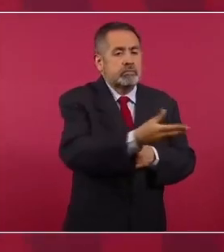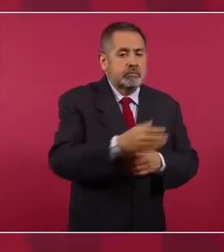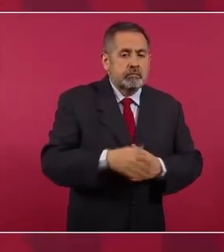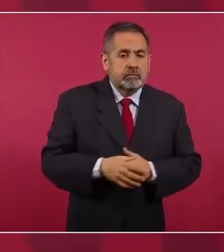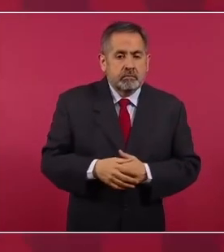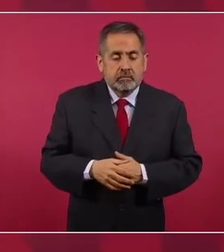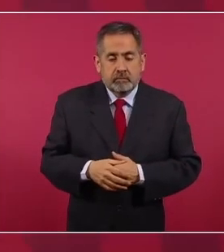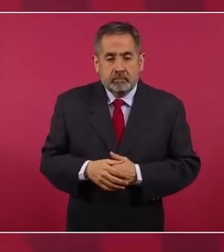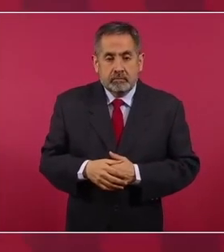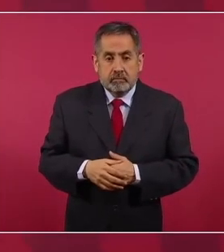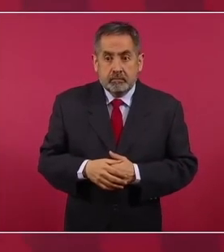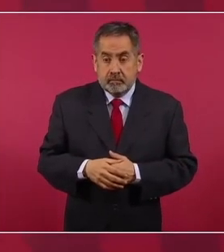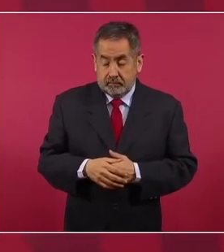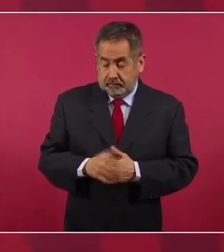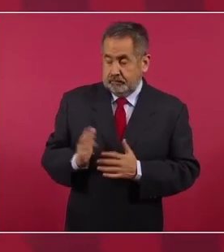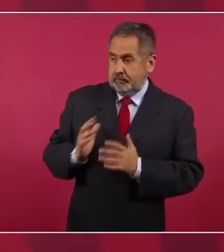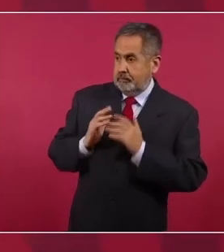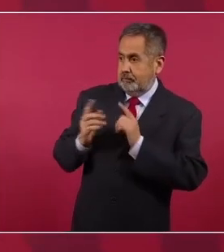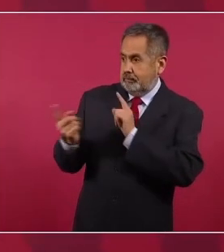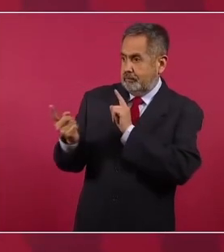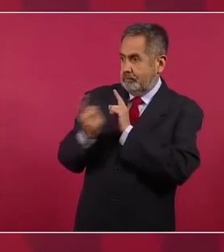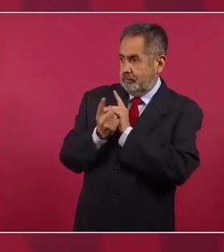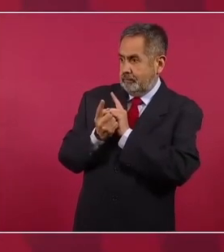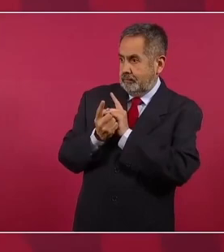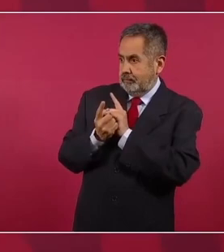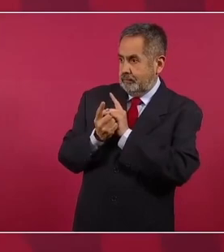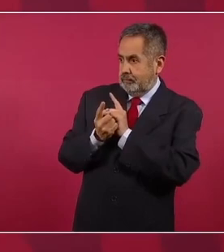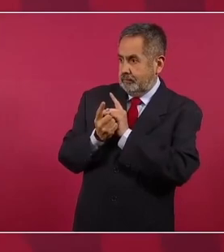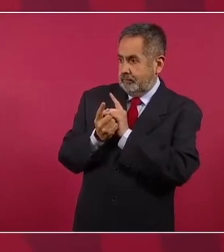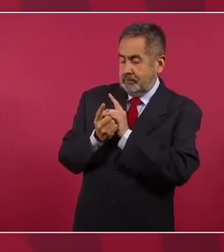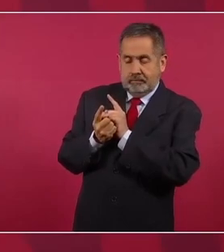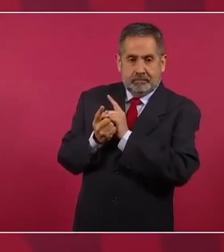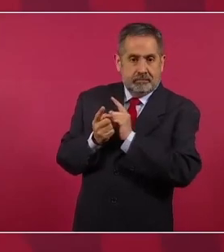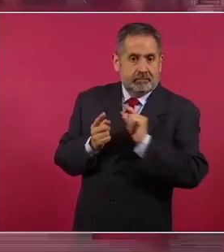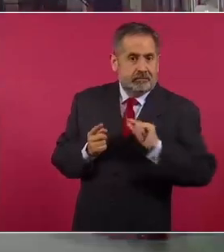Pues momentos muy difíciles, ¿no?, para una autoridad.